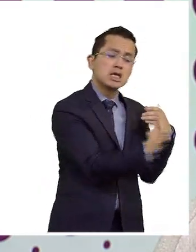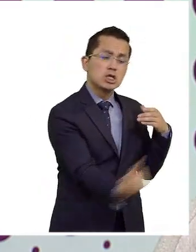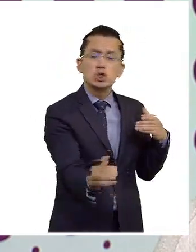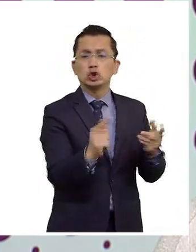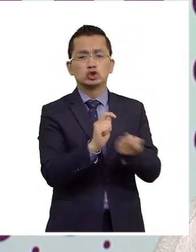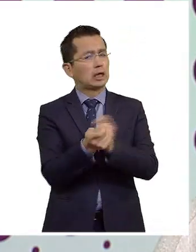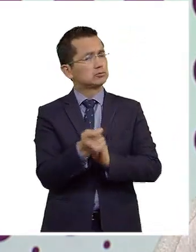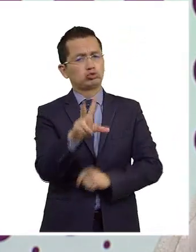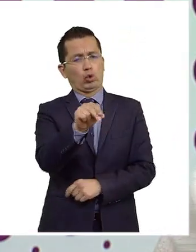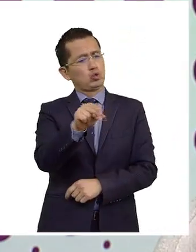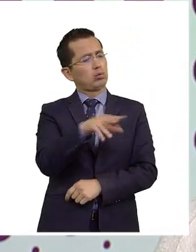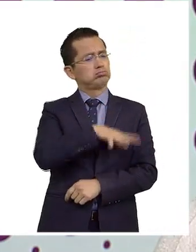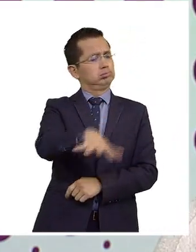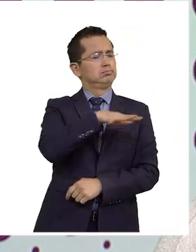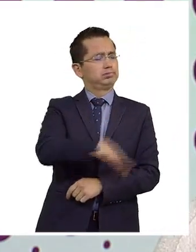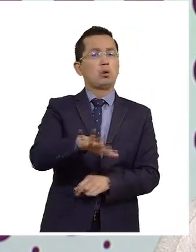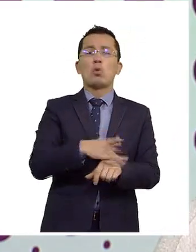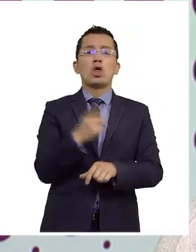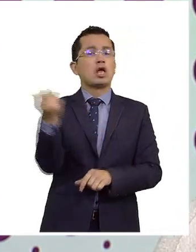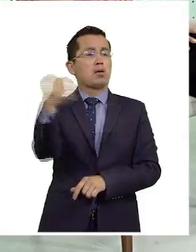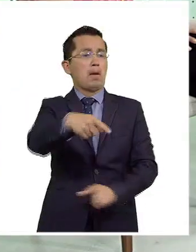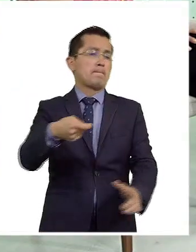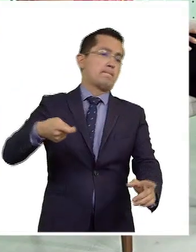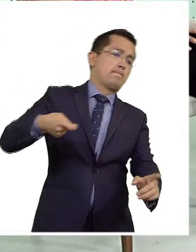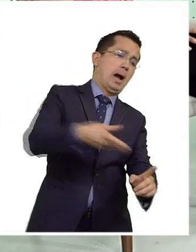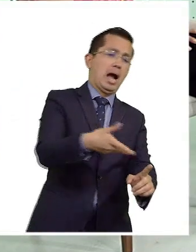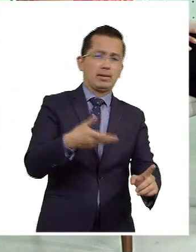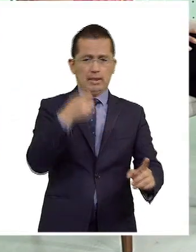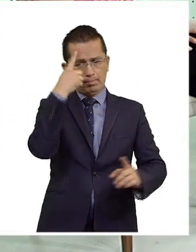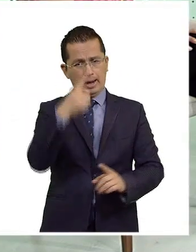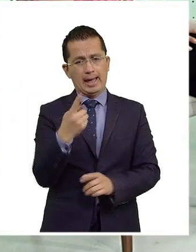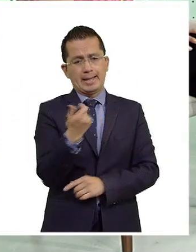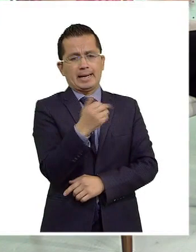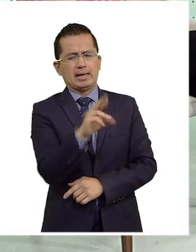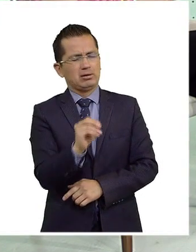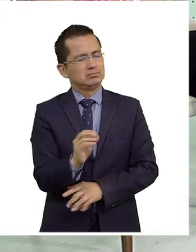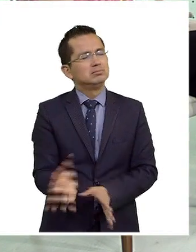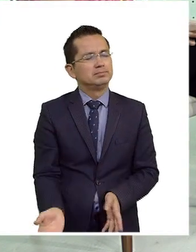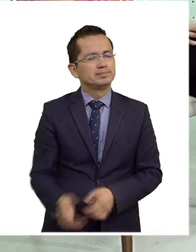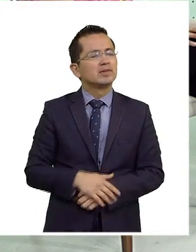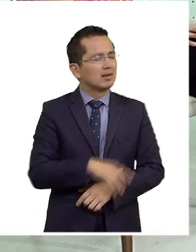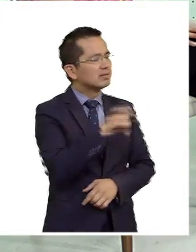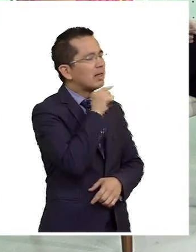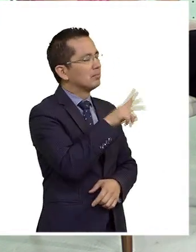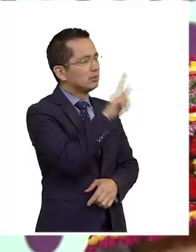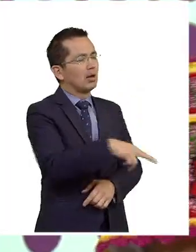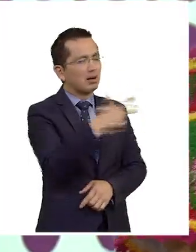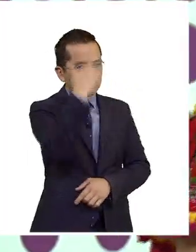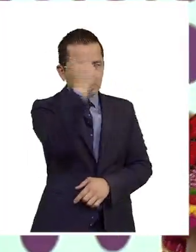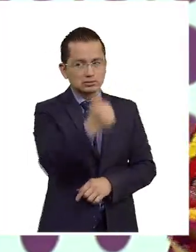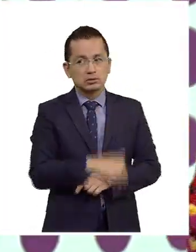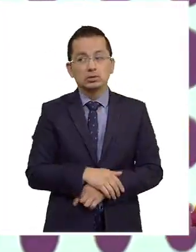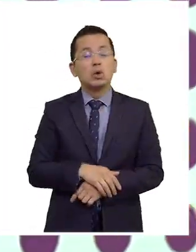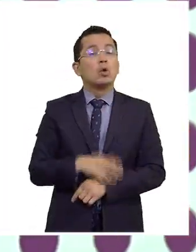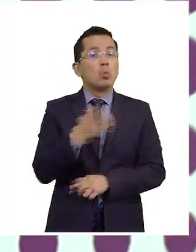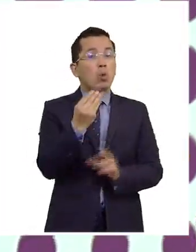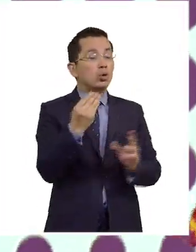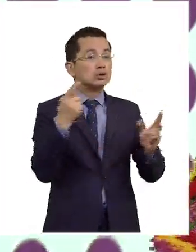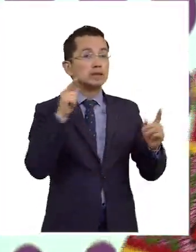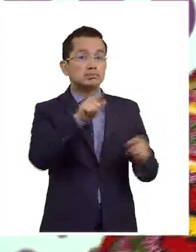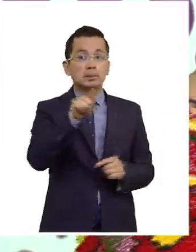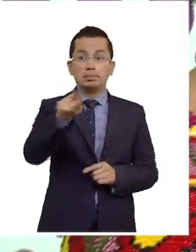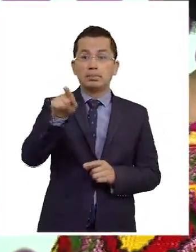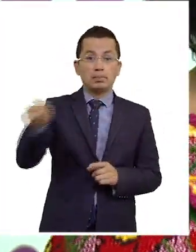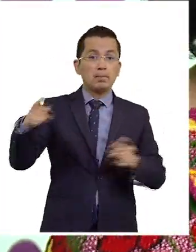los estereotipos de género. Sí, y caray, pues también yo invitaría a todas estas personas que opinan mucho